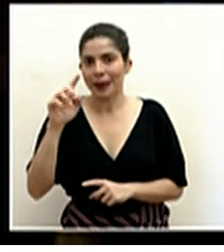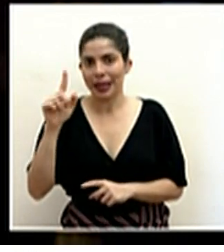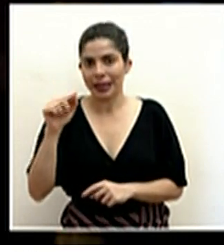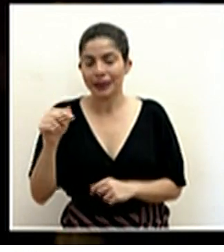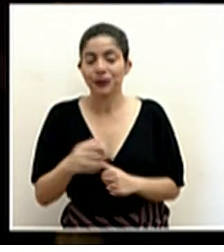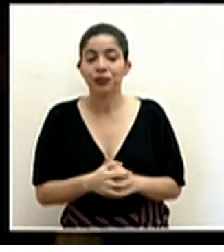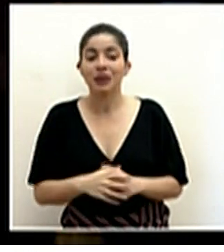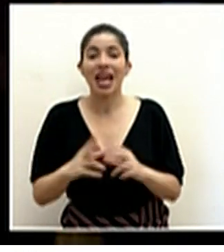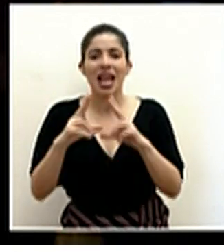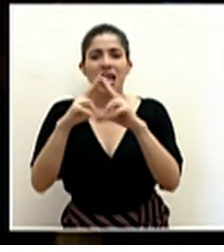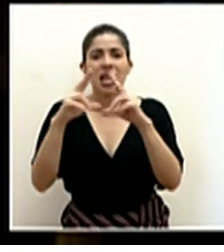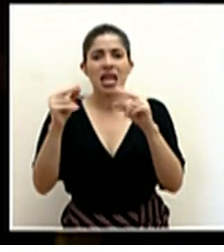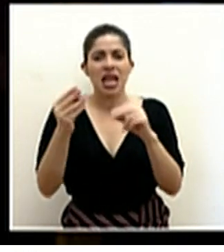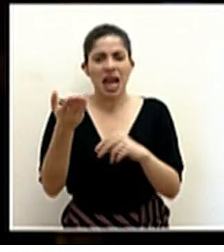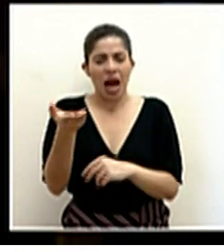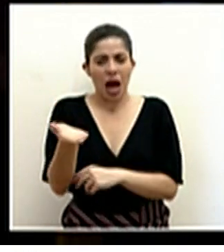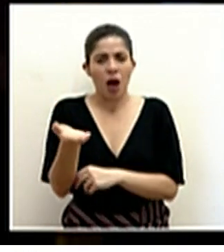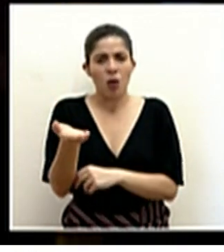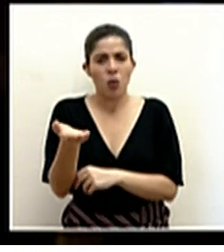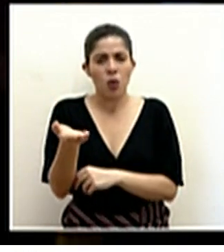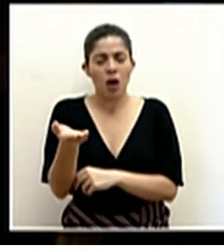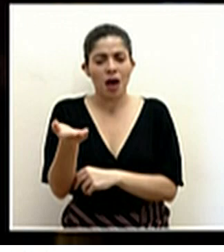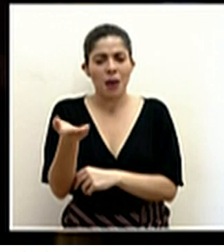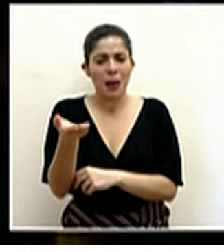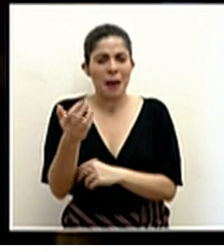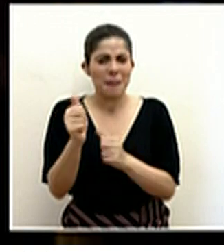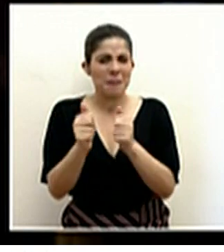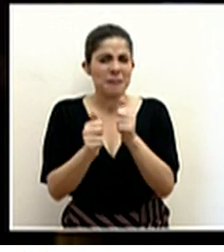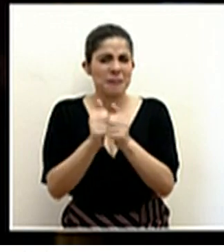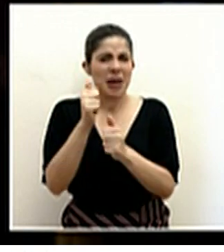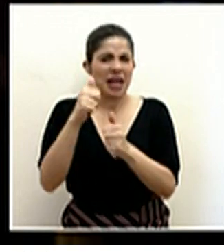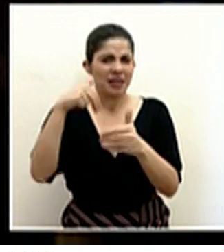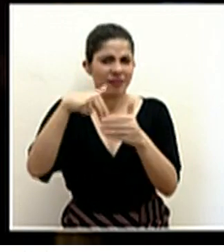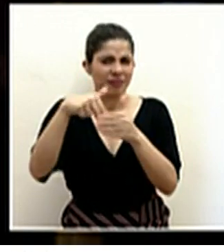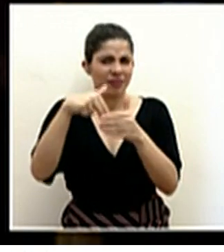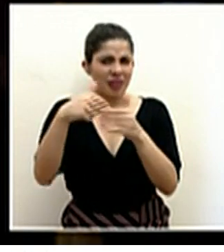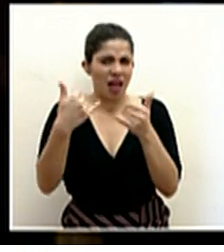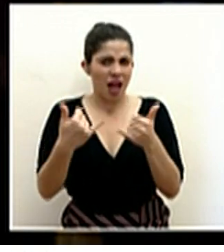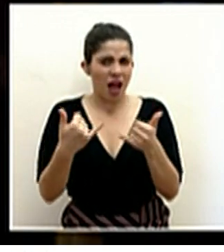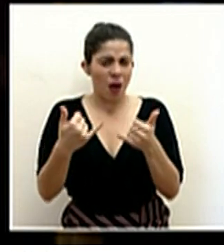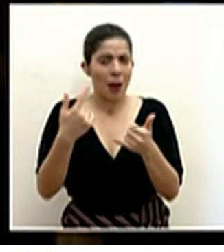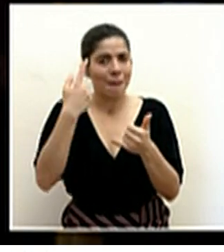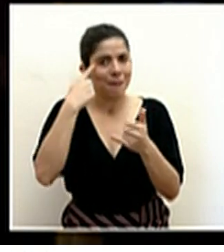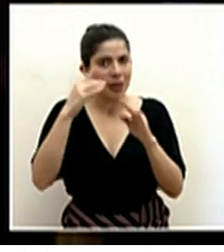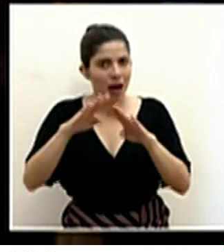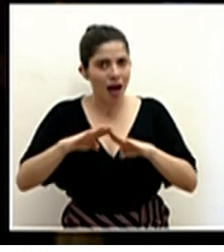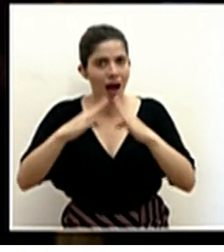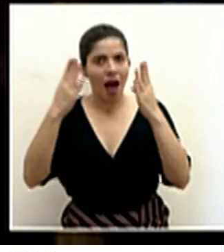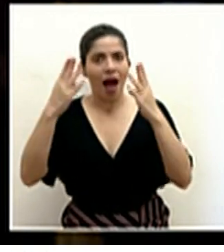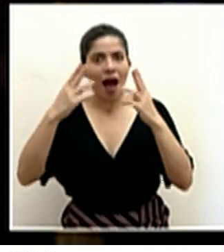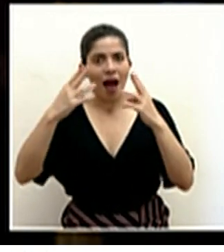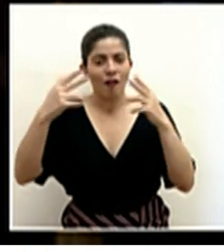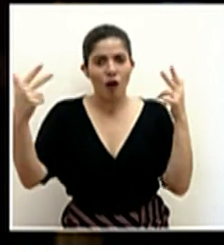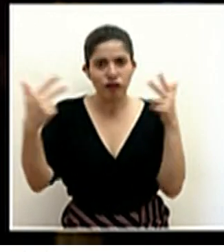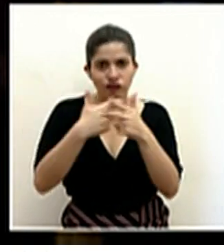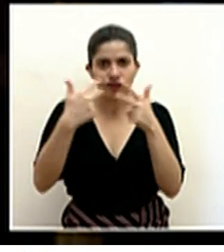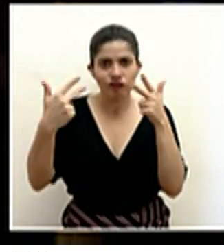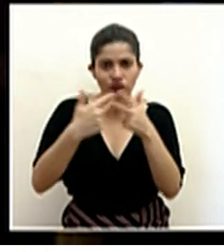Es en Nicaragua en donde está el mayor obstáculo en este momento a la apertura del tránsito